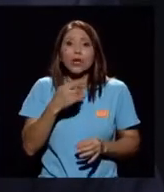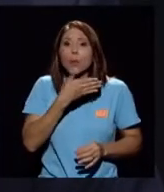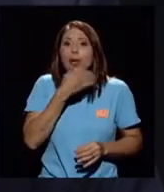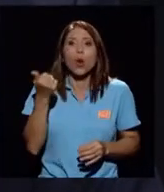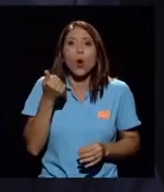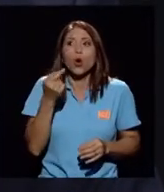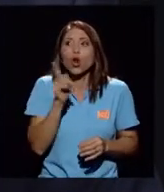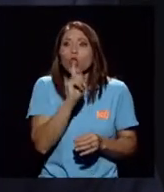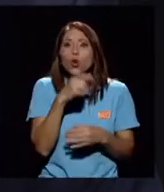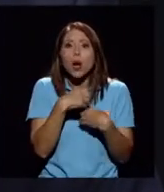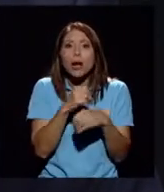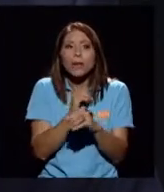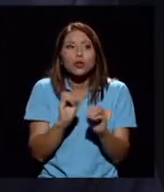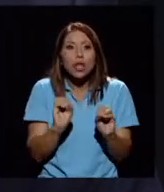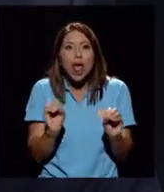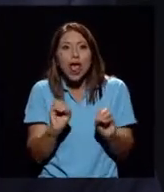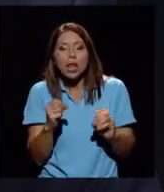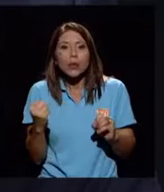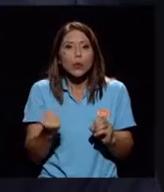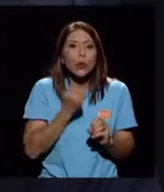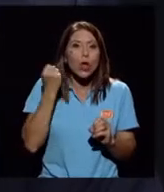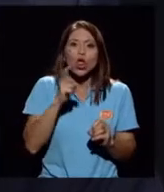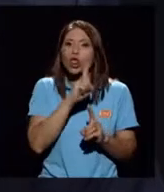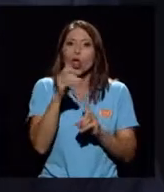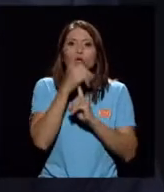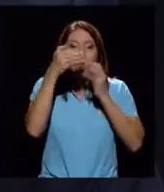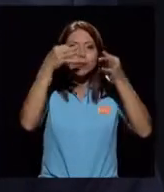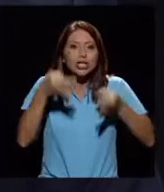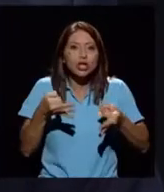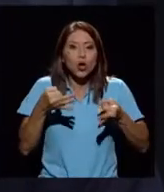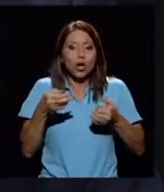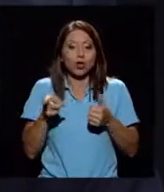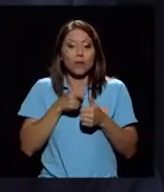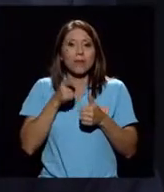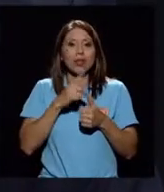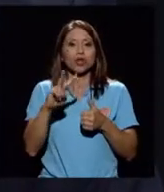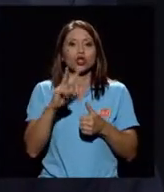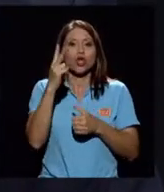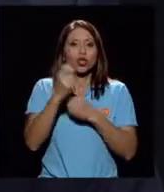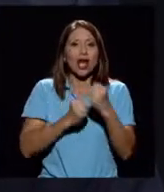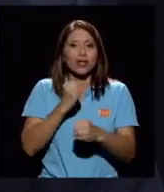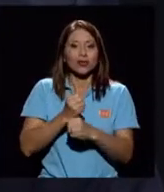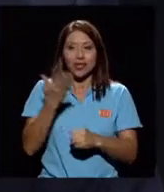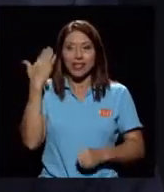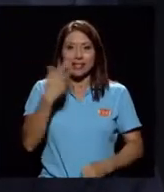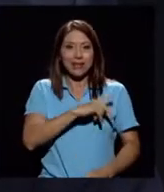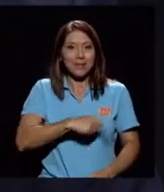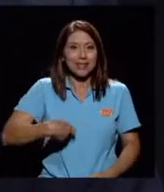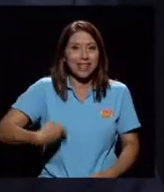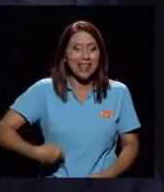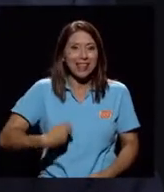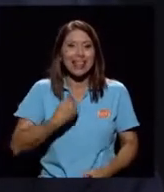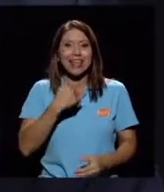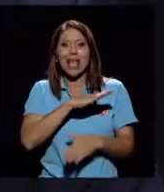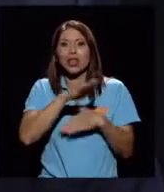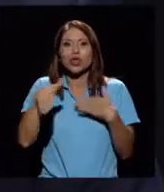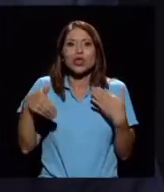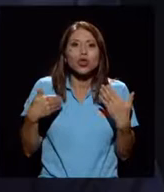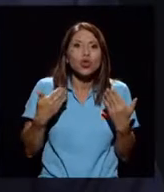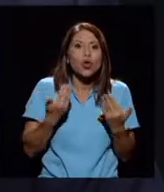hagamos olas y no tomen ninguna decisión los primeros dos años era cuando el señor presidente tenía todo el capital político a su disposición